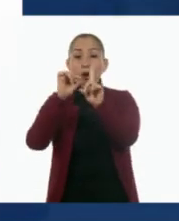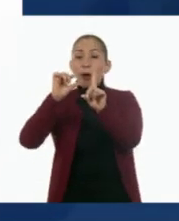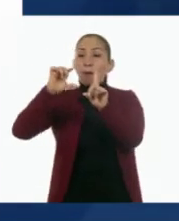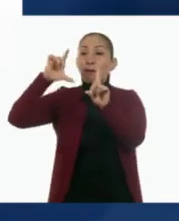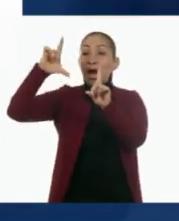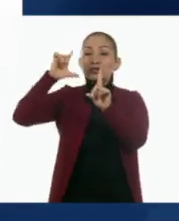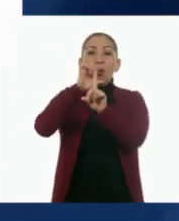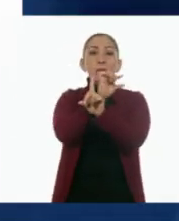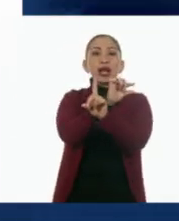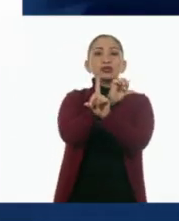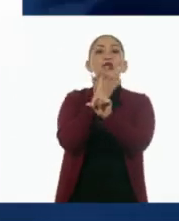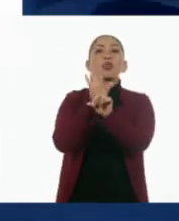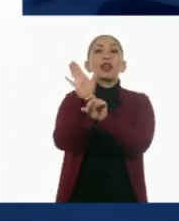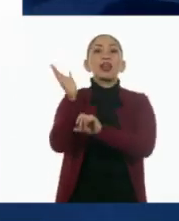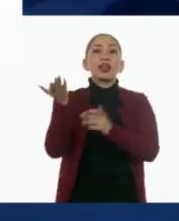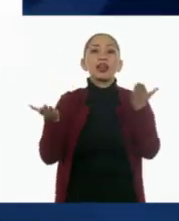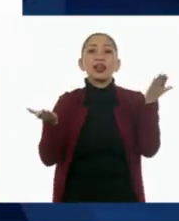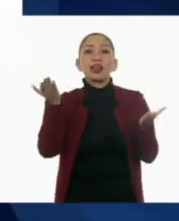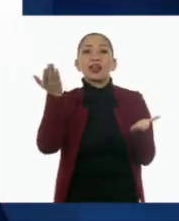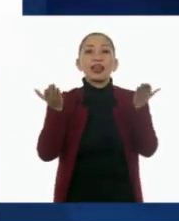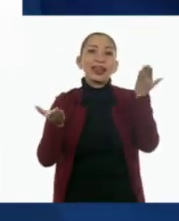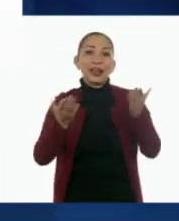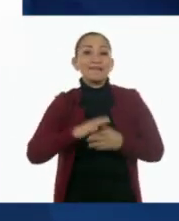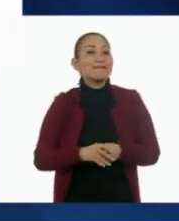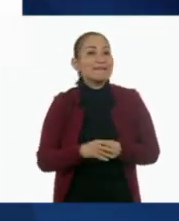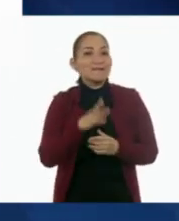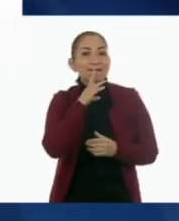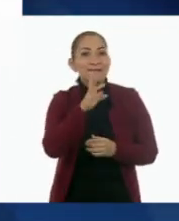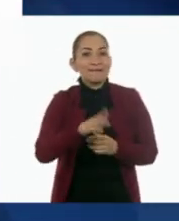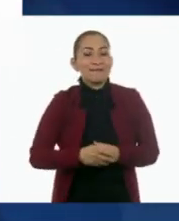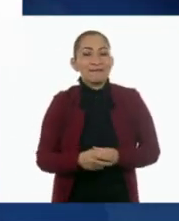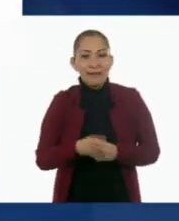las cantidades. Perfecto.